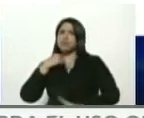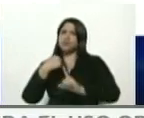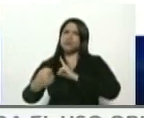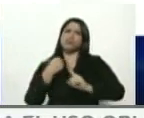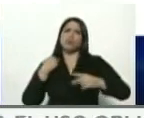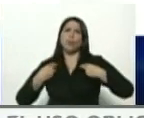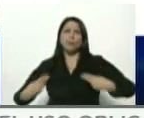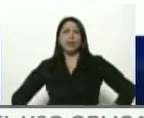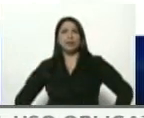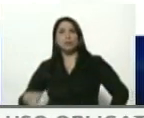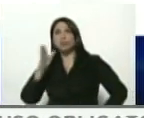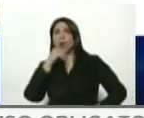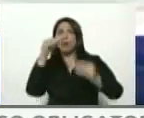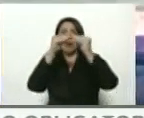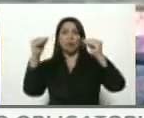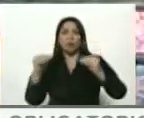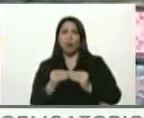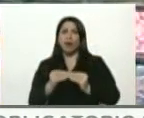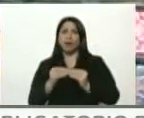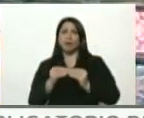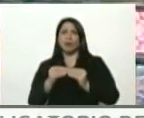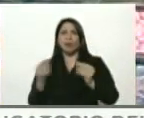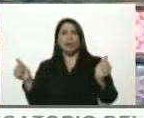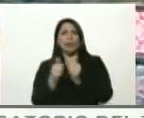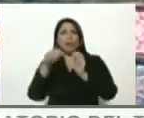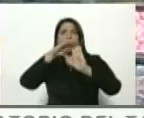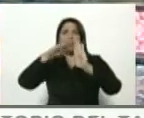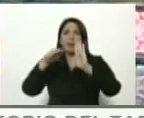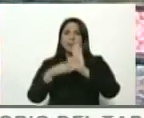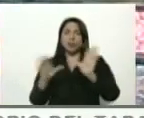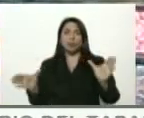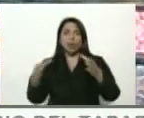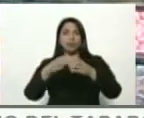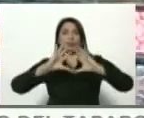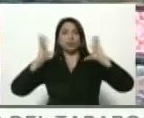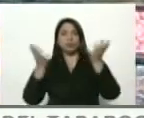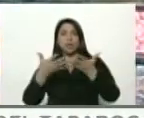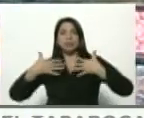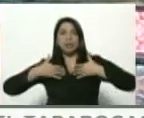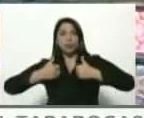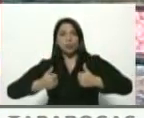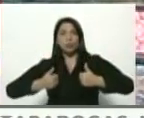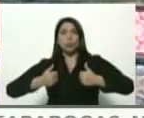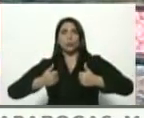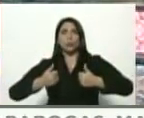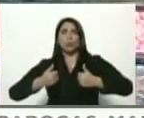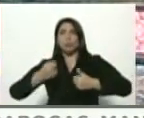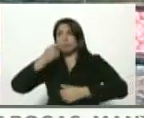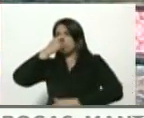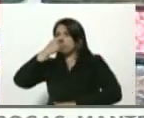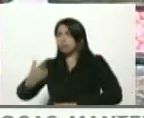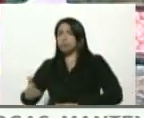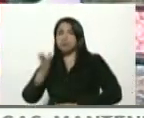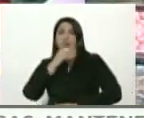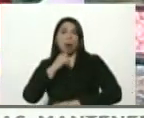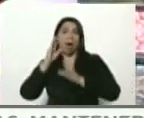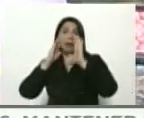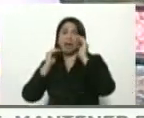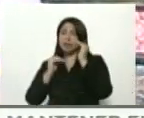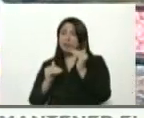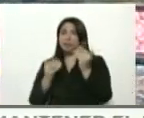ni está en consonancia con los lineamientos de la Organización Mundial de la Salud. Desatienden